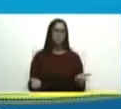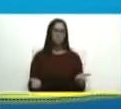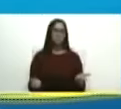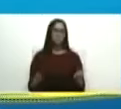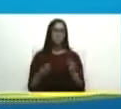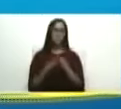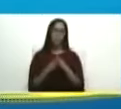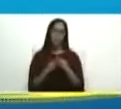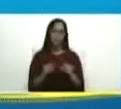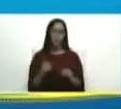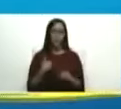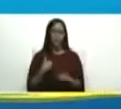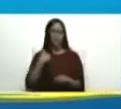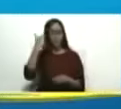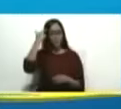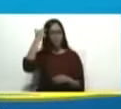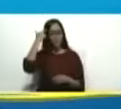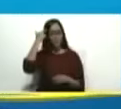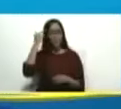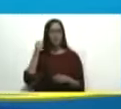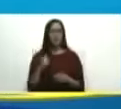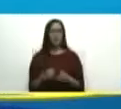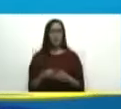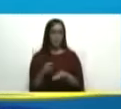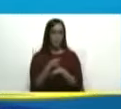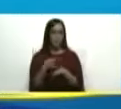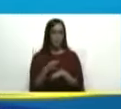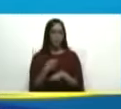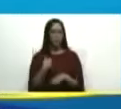Todo esto yo lo sabía, gobernadores, gobernadoras.